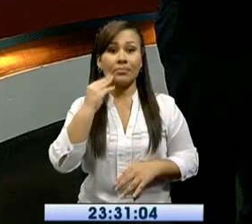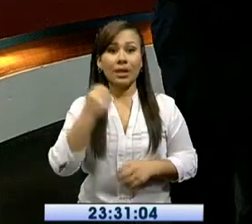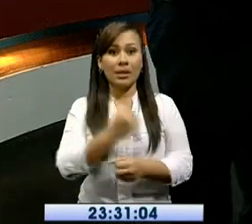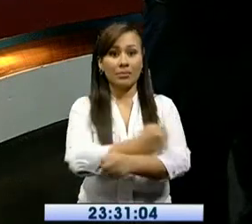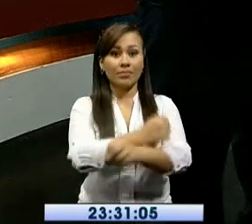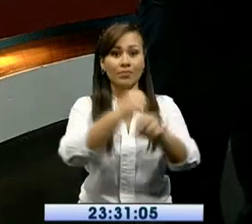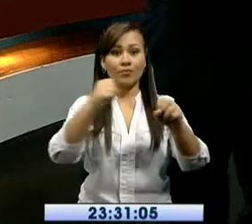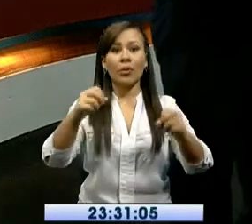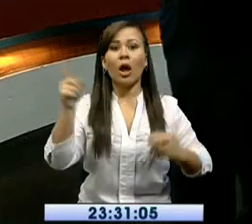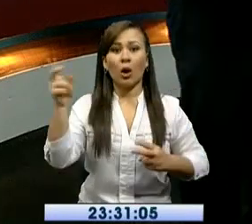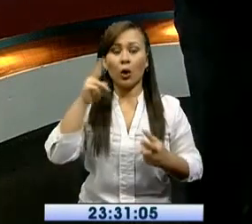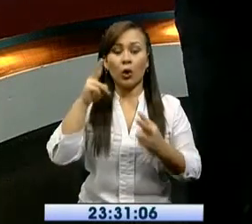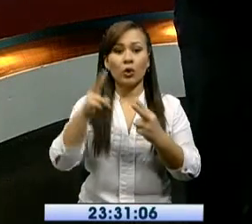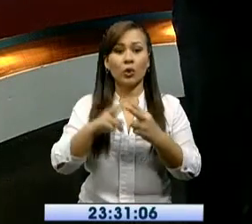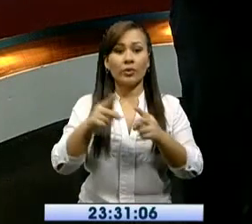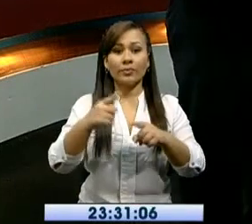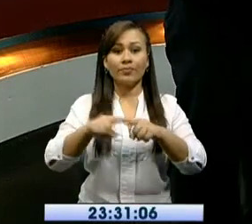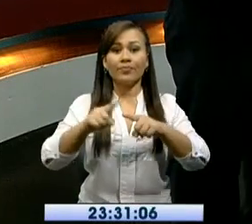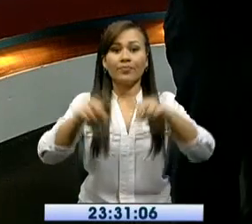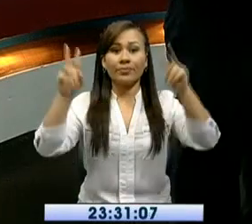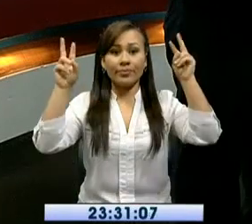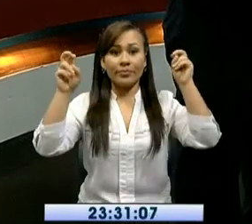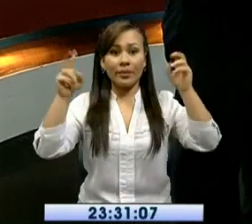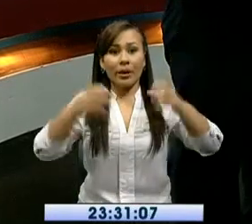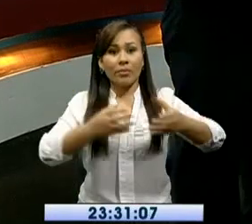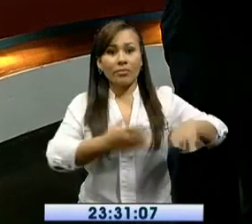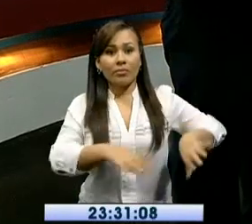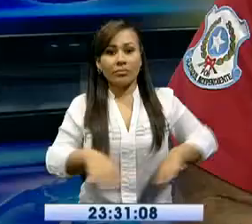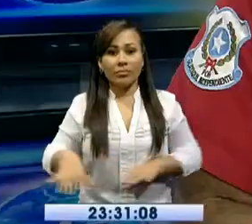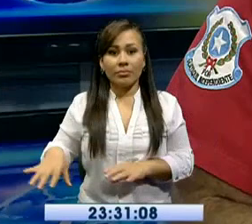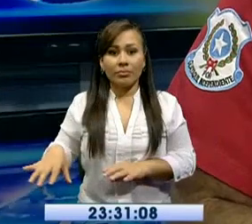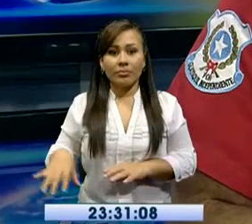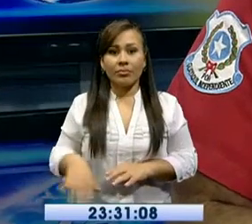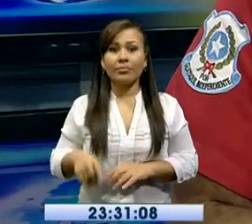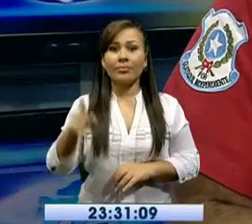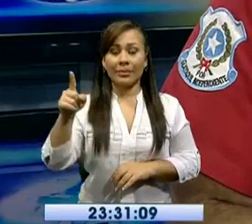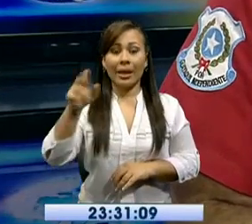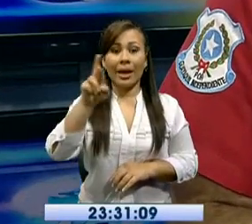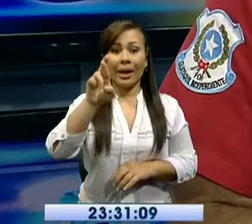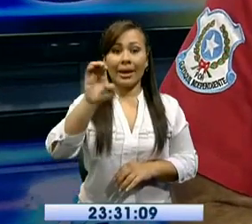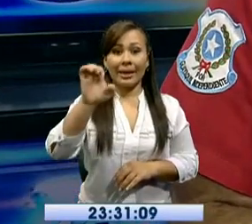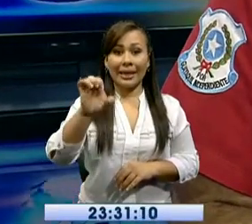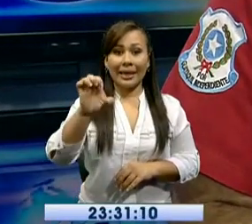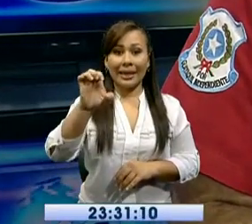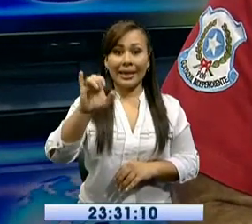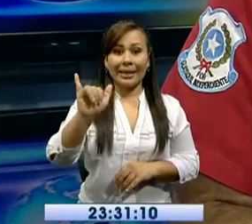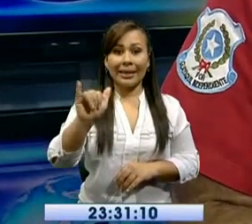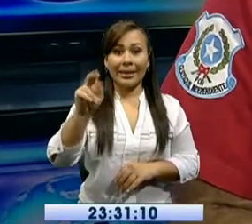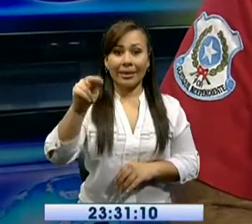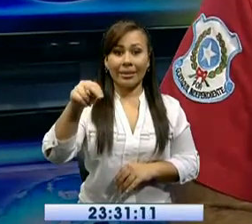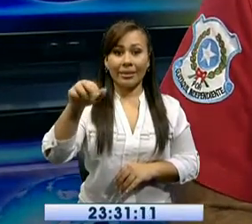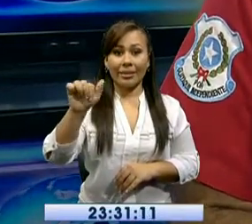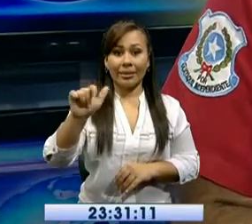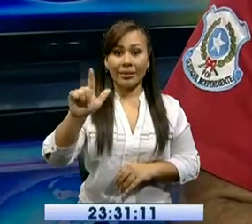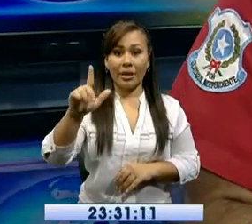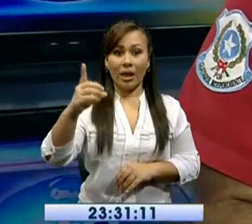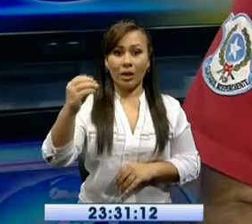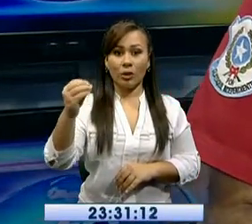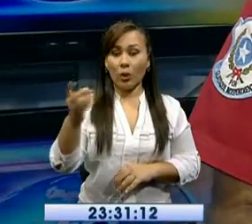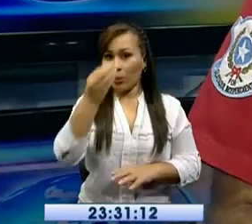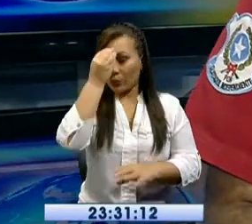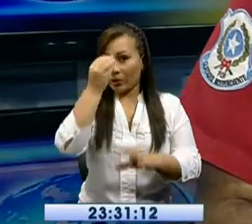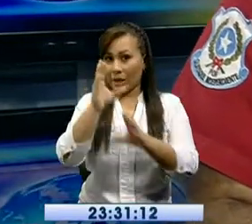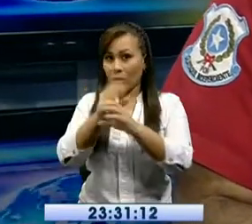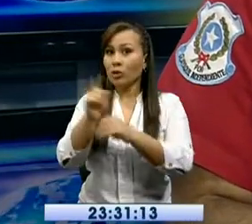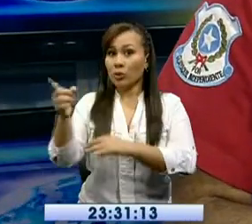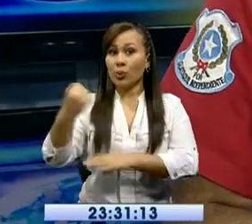en conocimiento de este tipo de actividad. Reinaldo ha estado ya... Reinaldo, buenas noches, bienvenido. Buenas ¿Ha estado por allá,